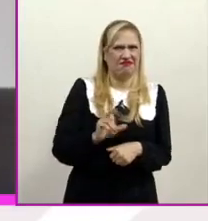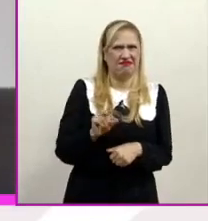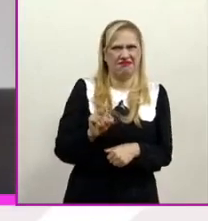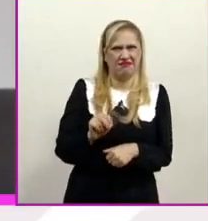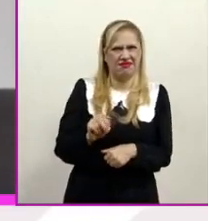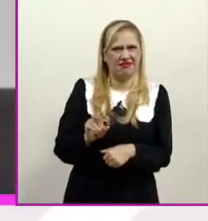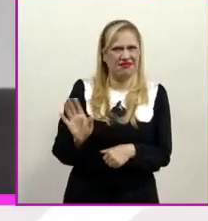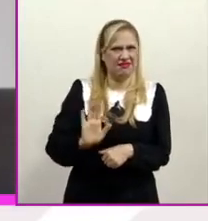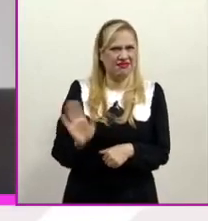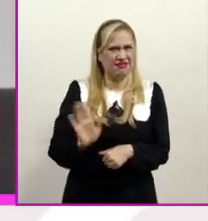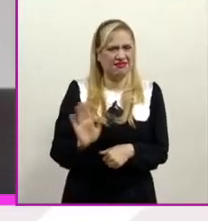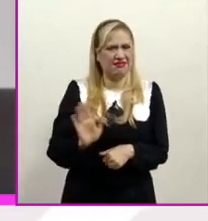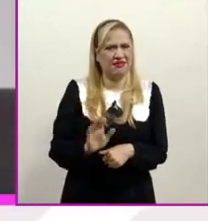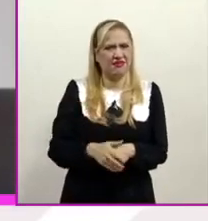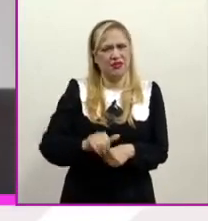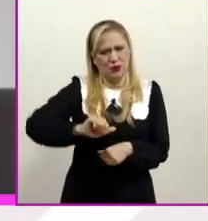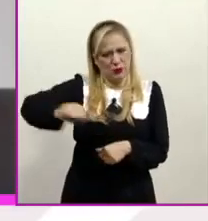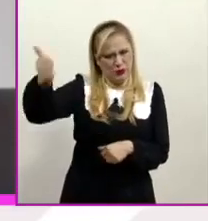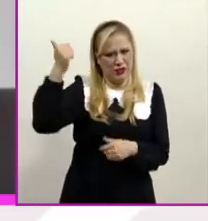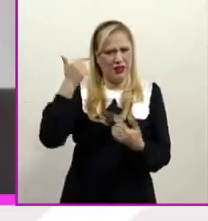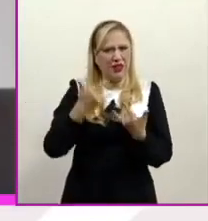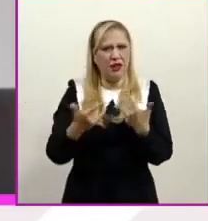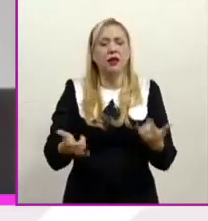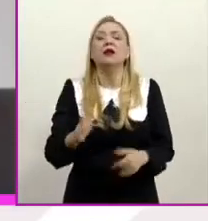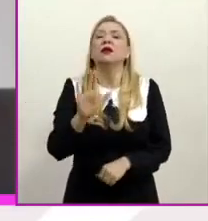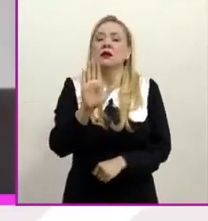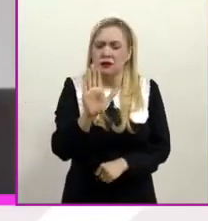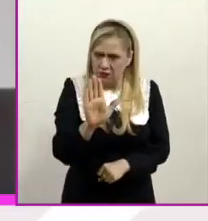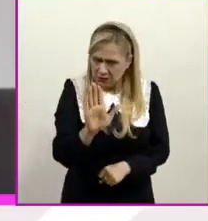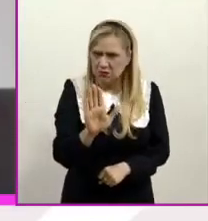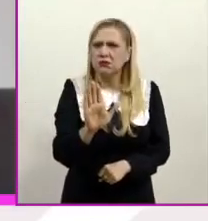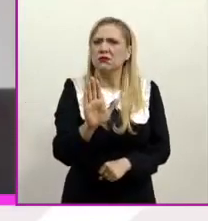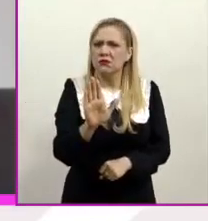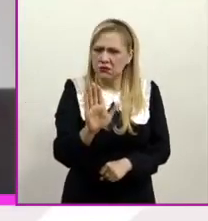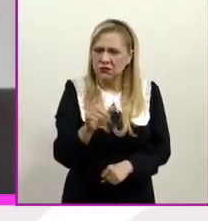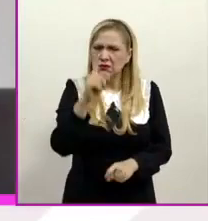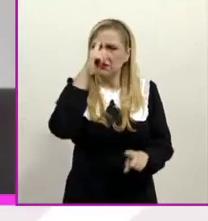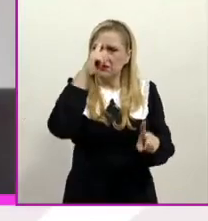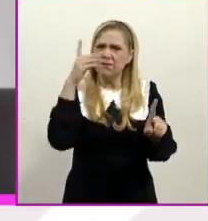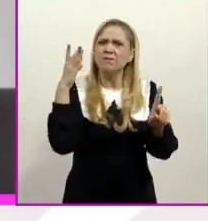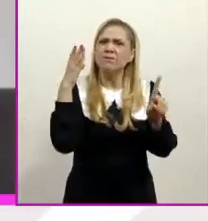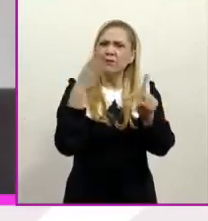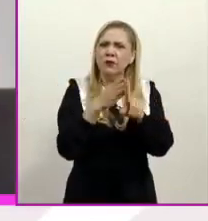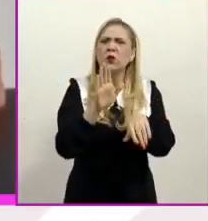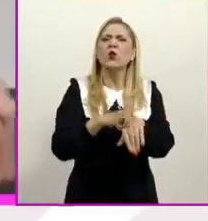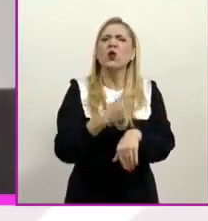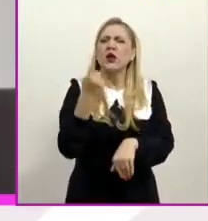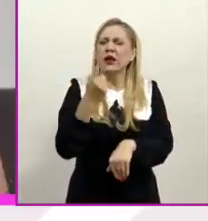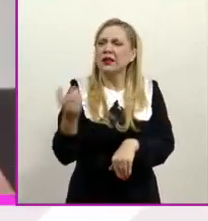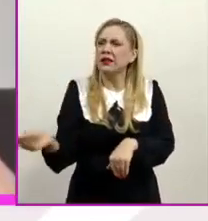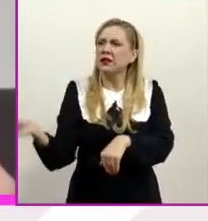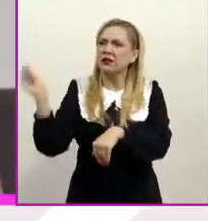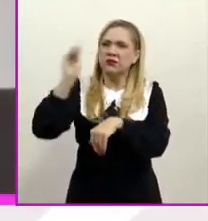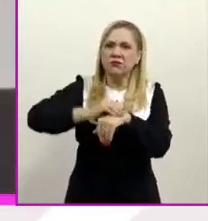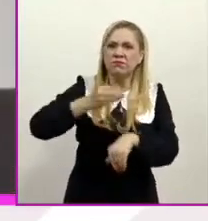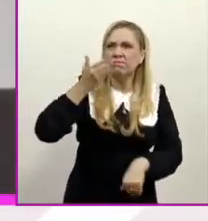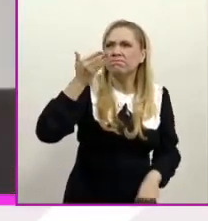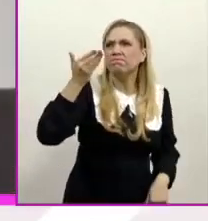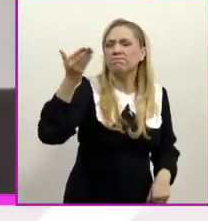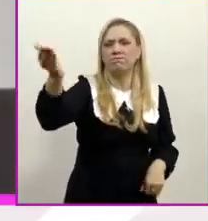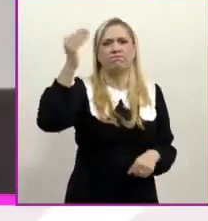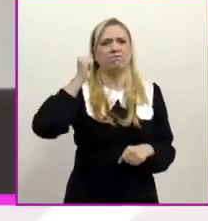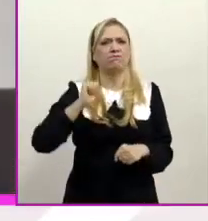historia, otras historias. Sí, y además hay un objetivo claro de por qué mostrar los